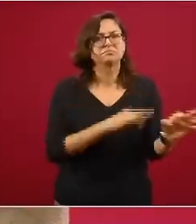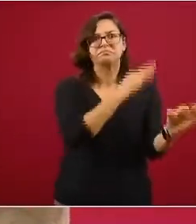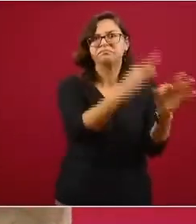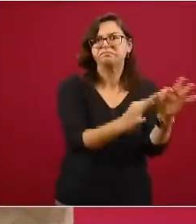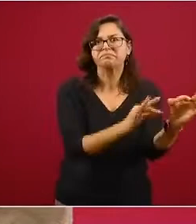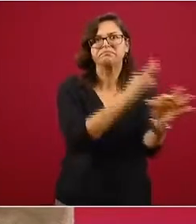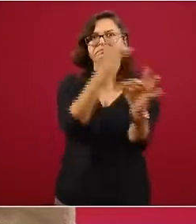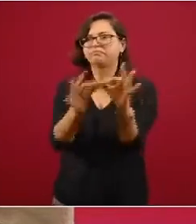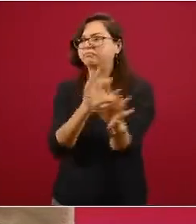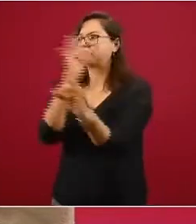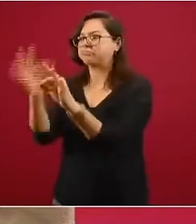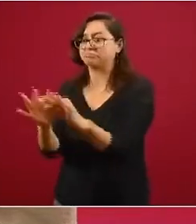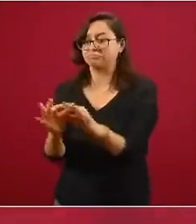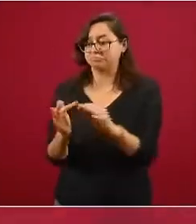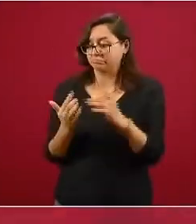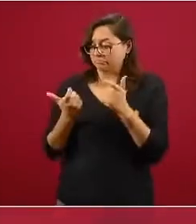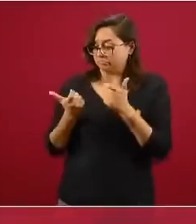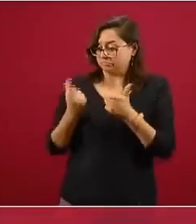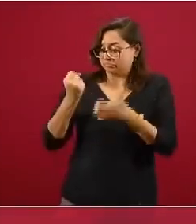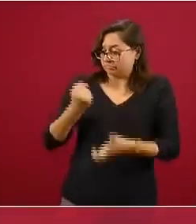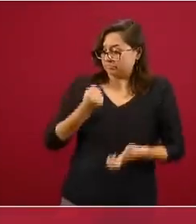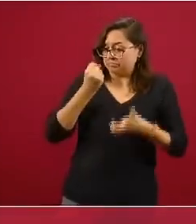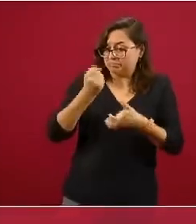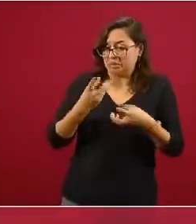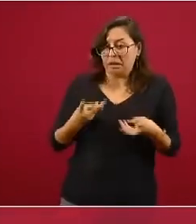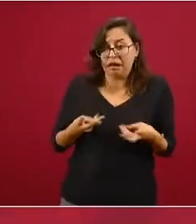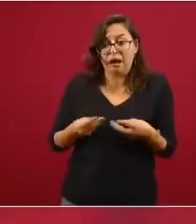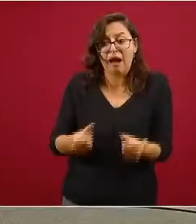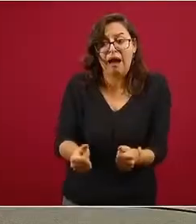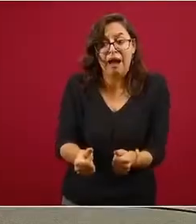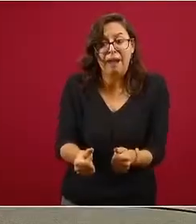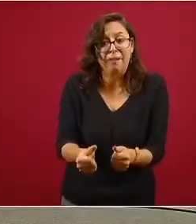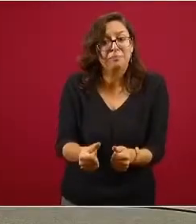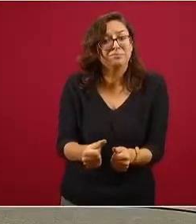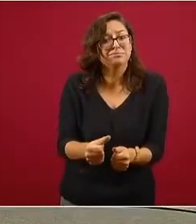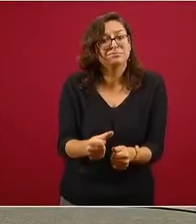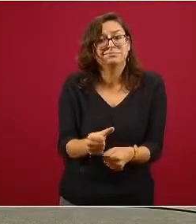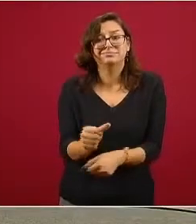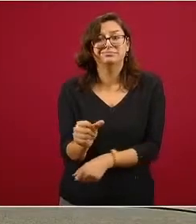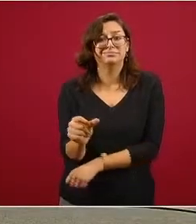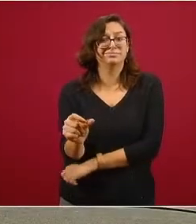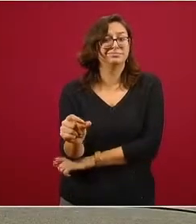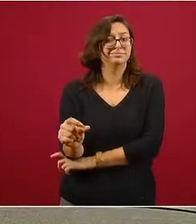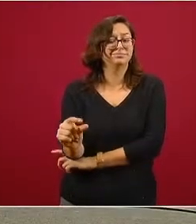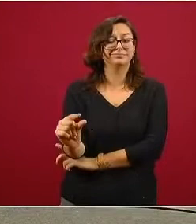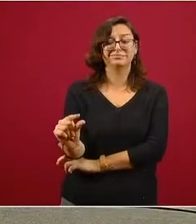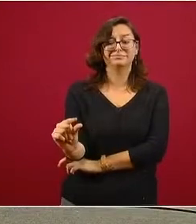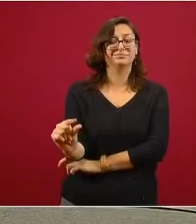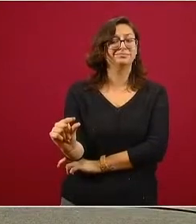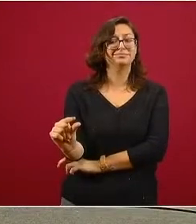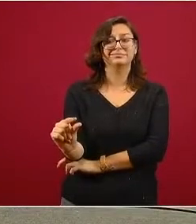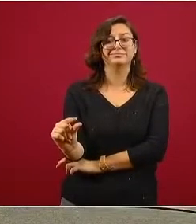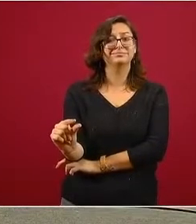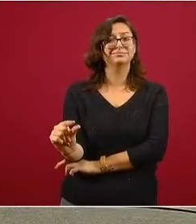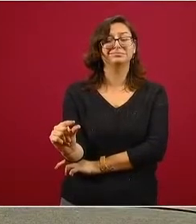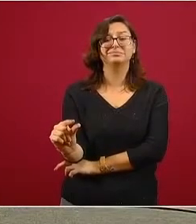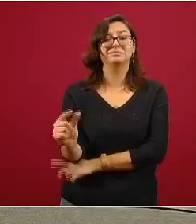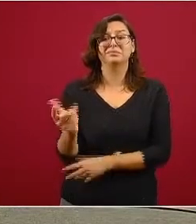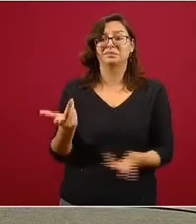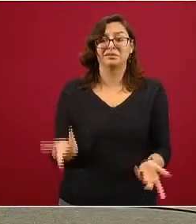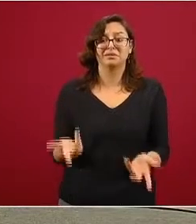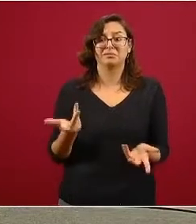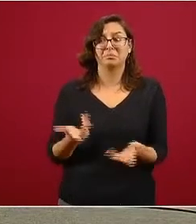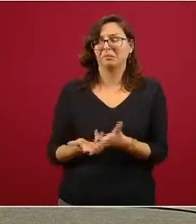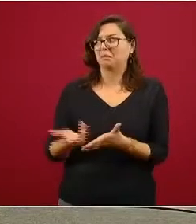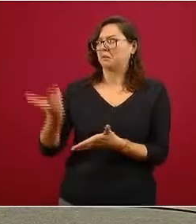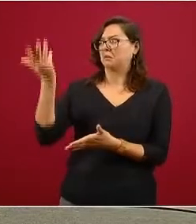hacer ese equipamiento, terminar la rehabilitación, fueron incomparablemente menores a lo que de por sí ya se